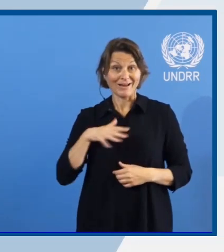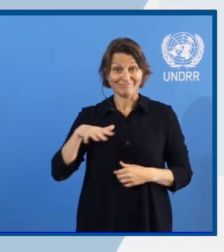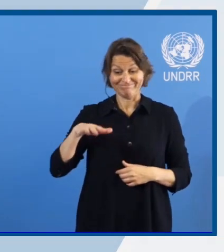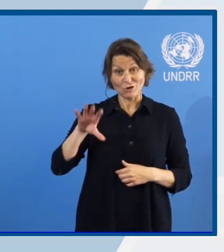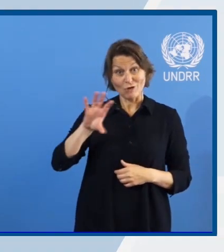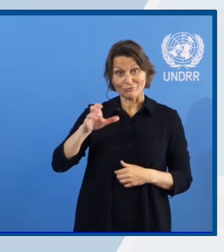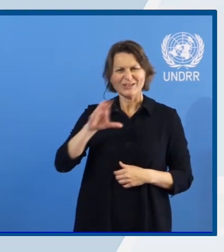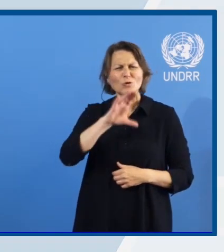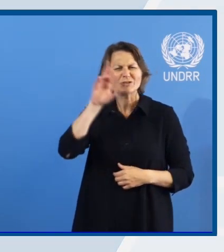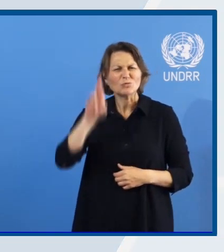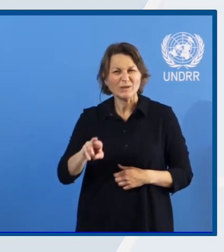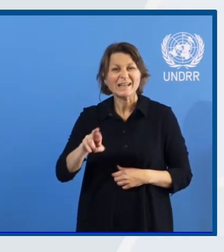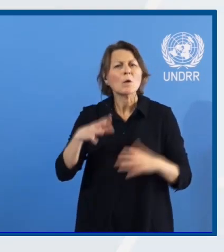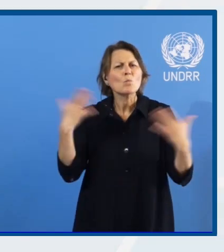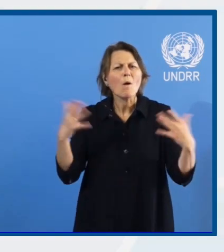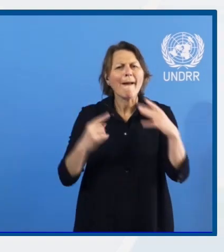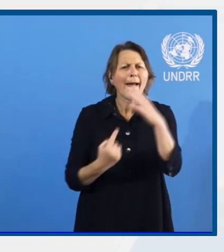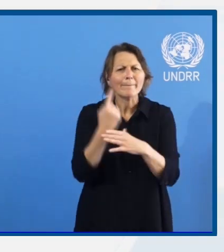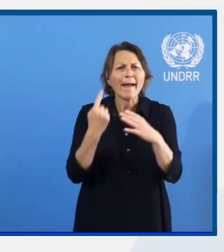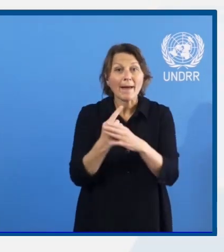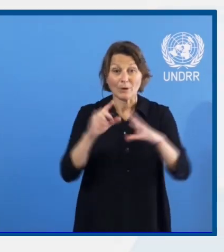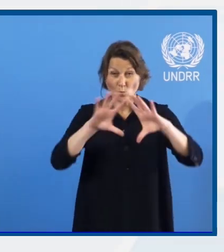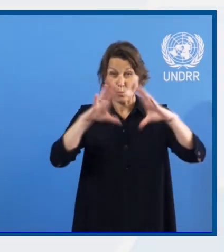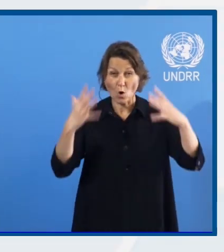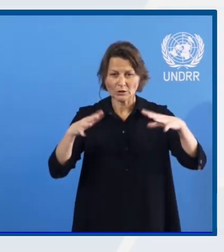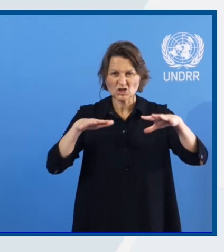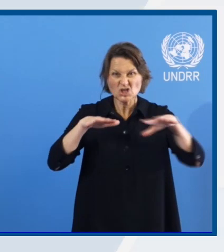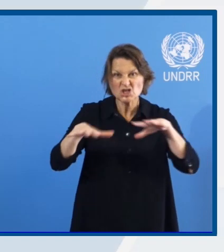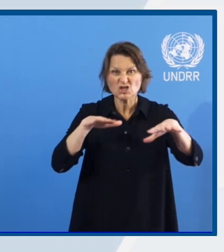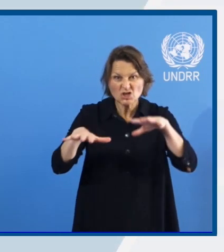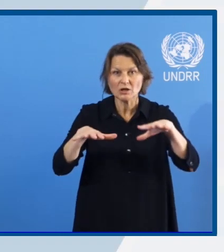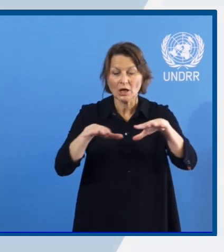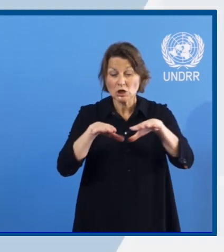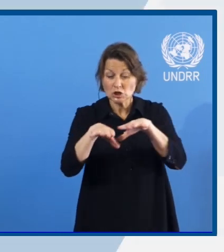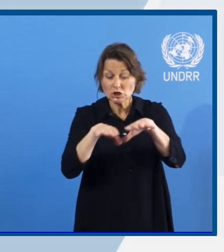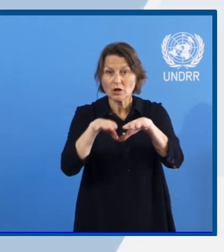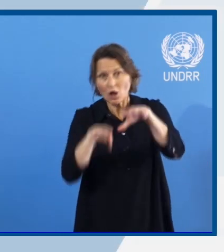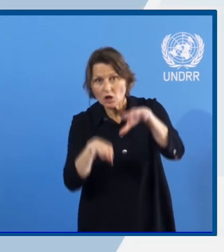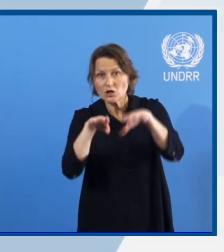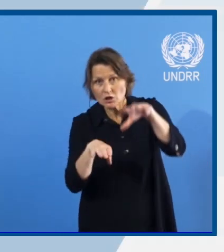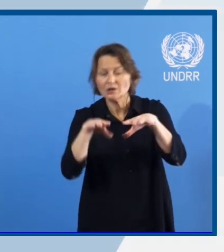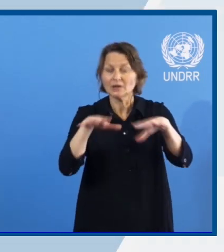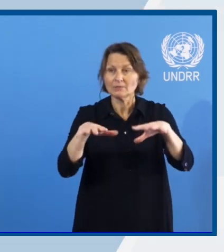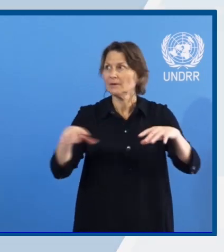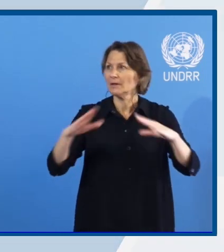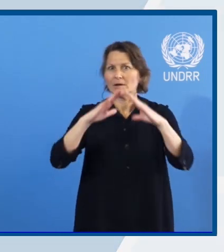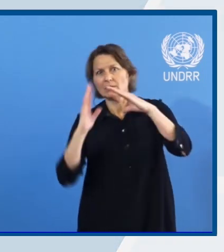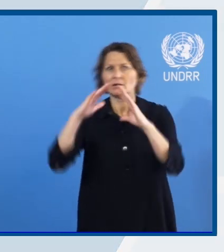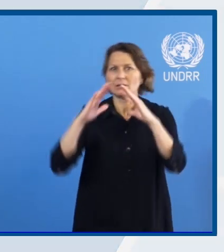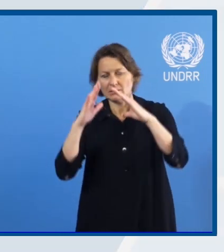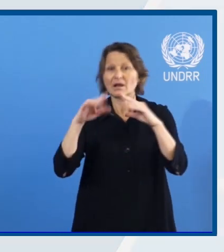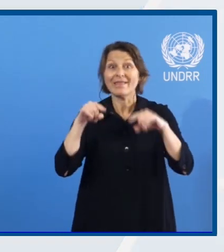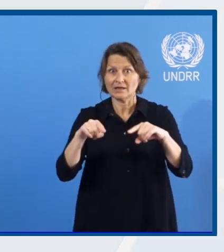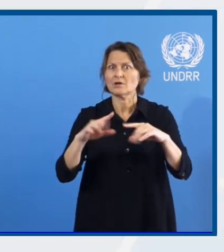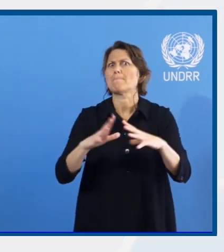que combinar la percepción que se tiene sobre un problema de riesgo con información real, información científica.